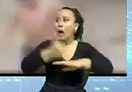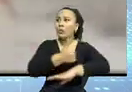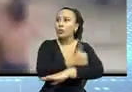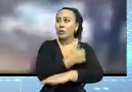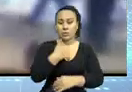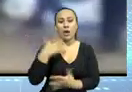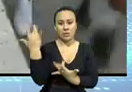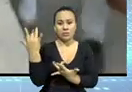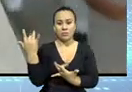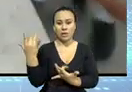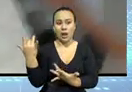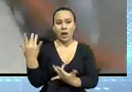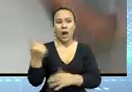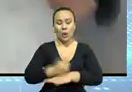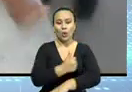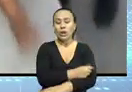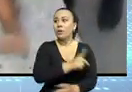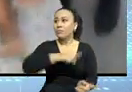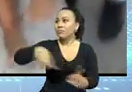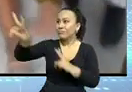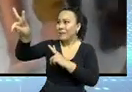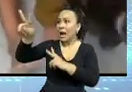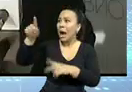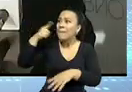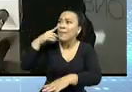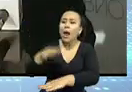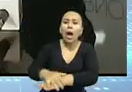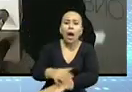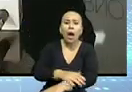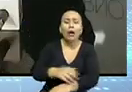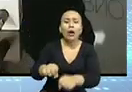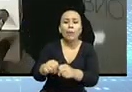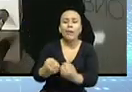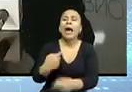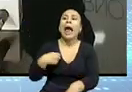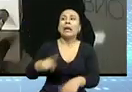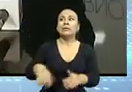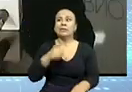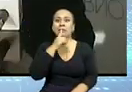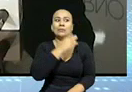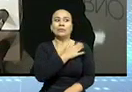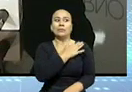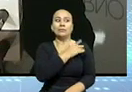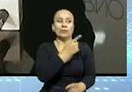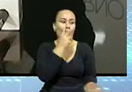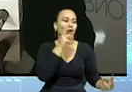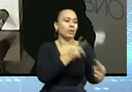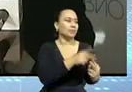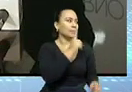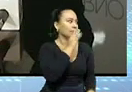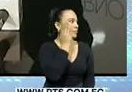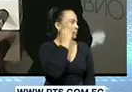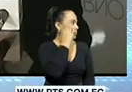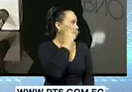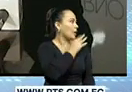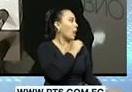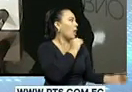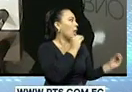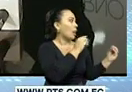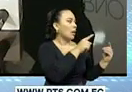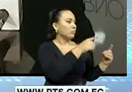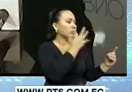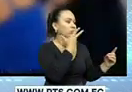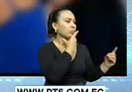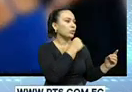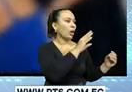reacciones tienen respecto a este tema. Porque algunos, como tienen compromiso con los otros, entonces se hacen los... Oye, por acá bonito está